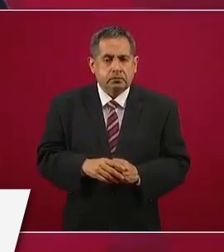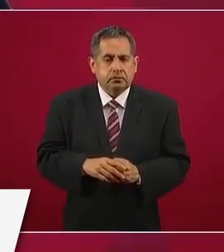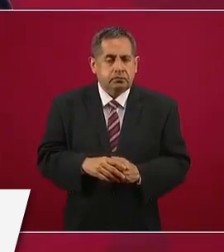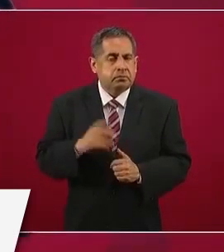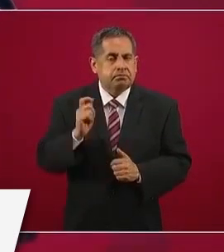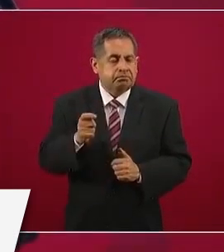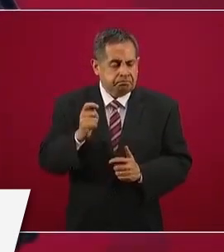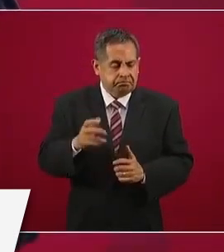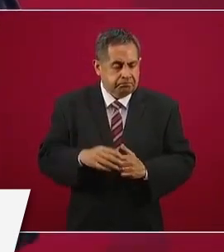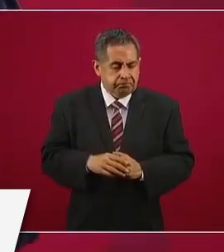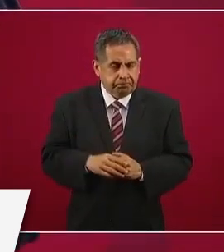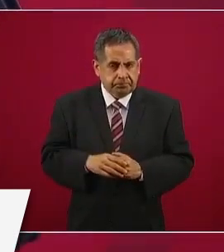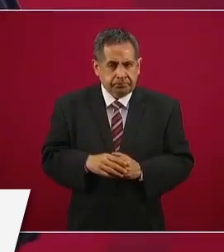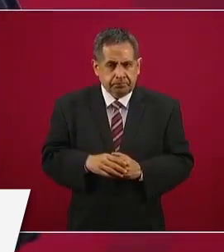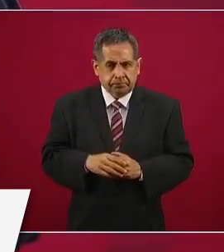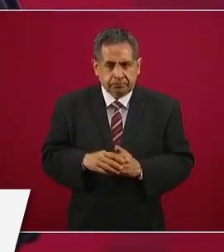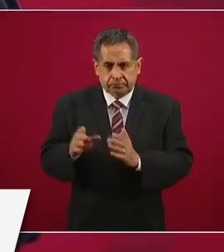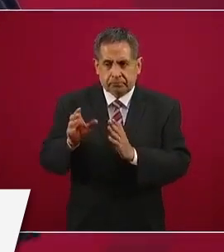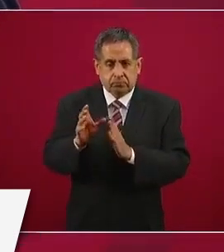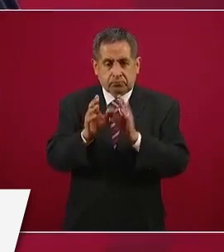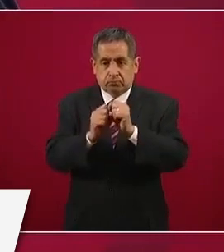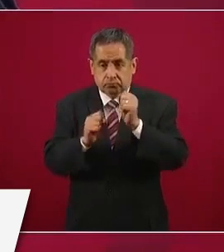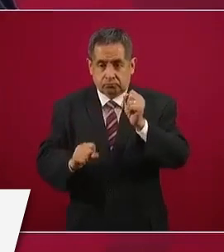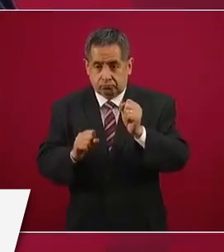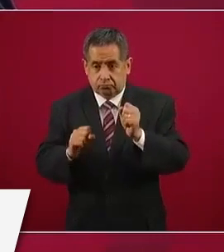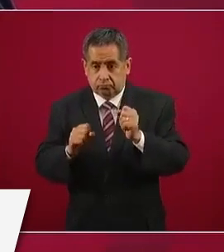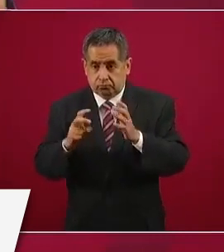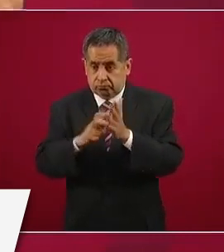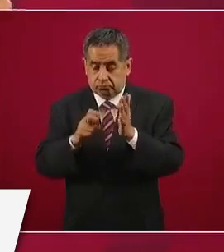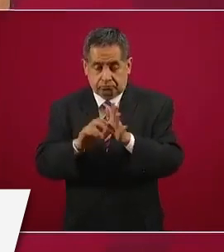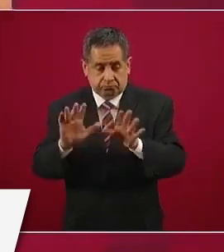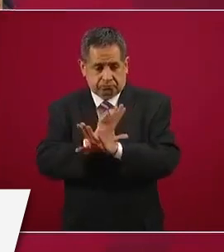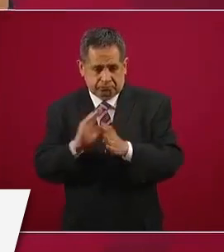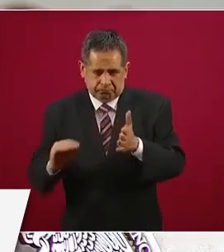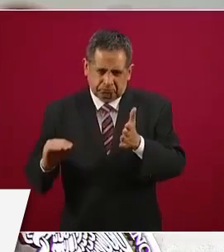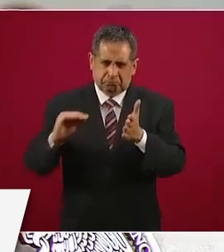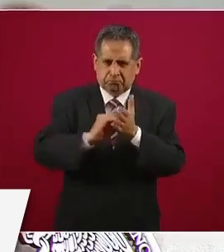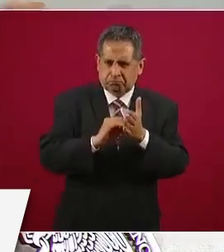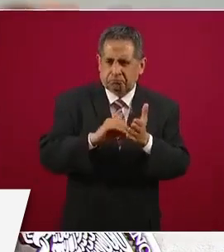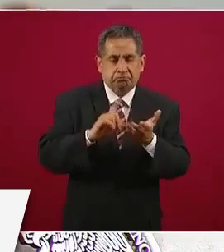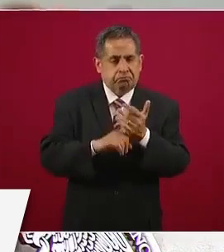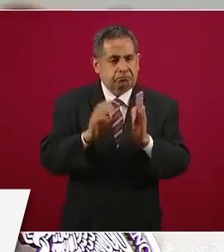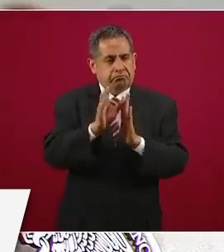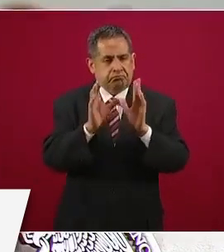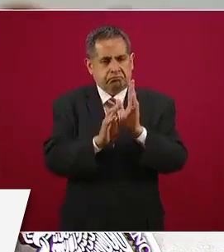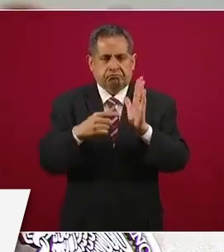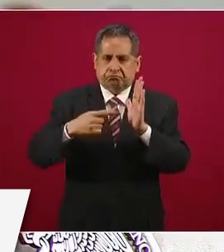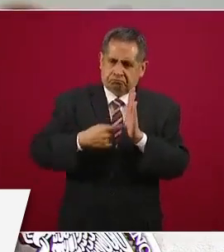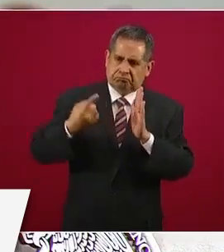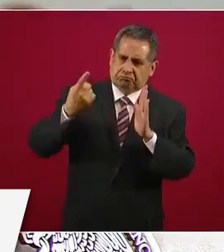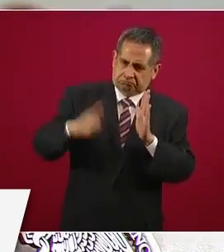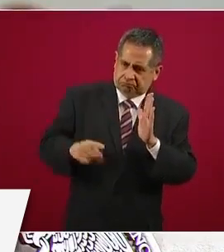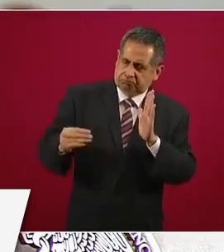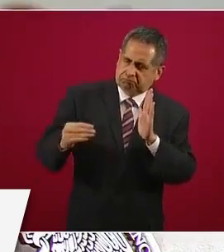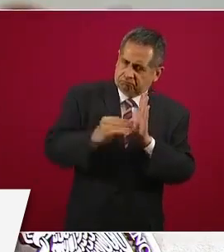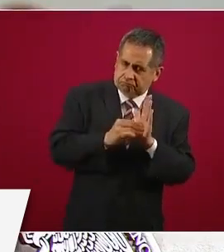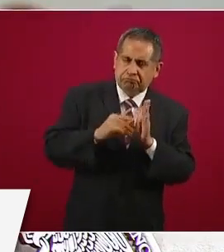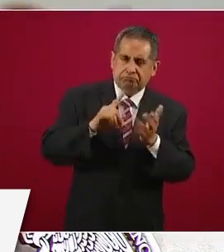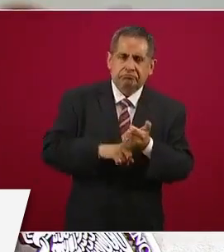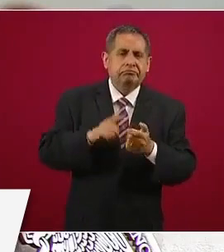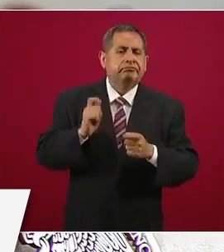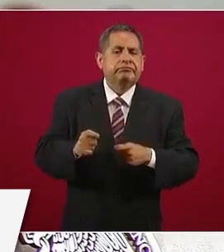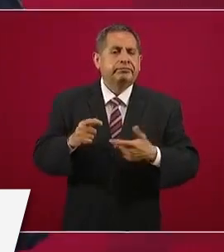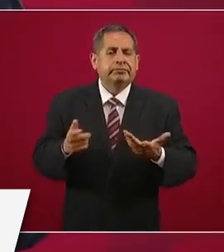ya se haya reformado la Constitución y se hayan elevado a rango constitucional